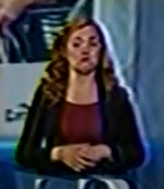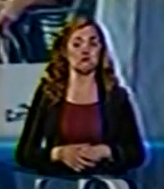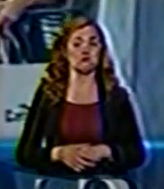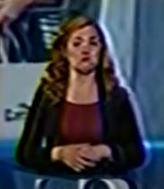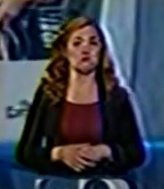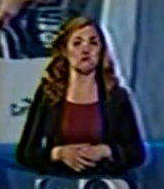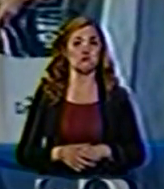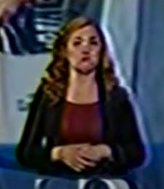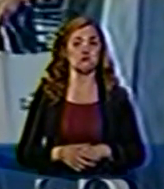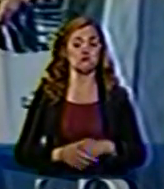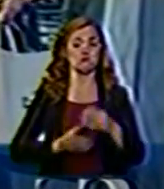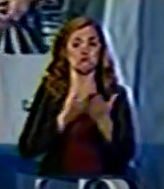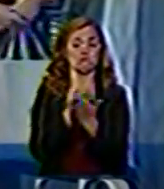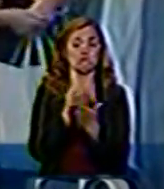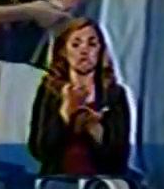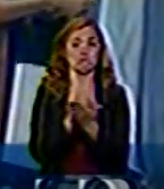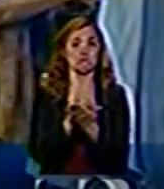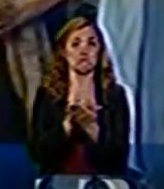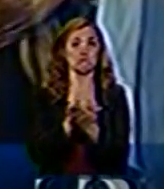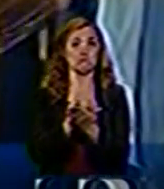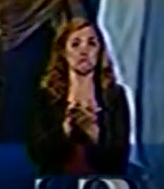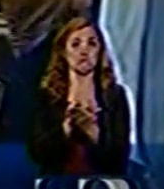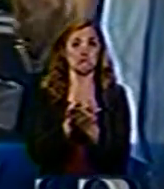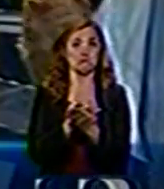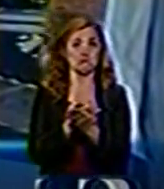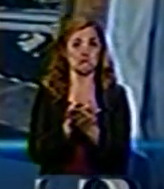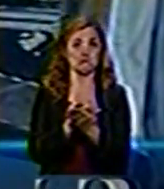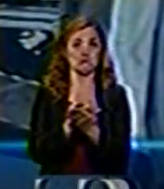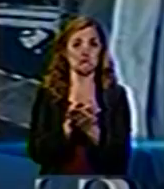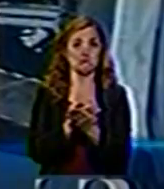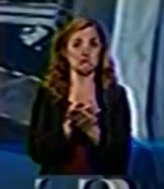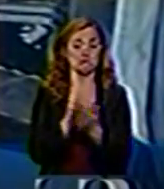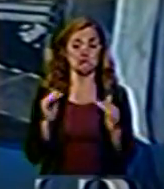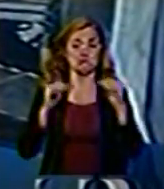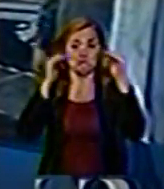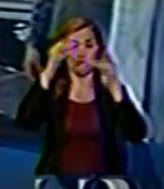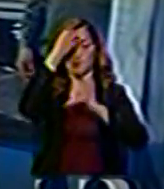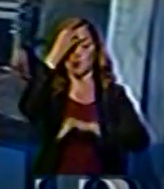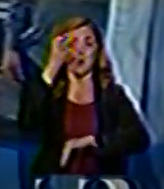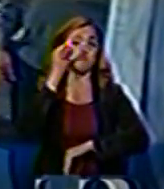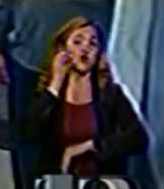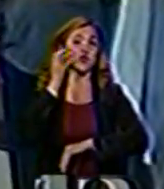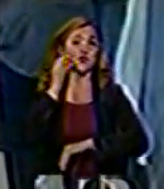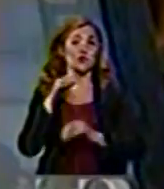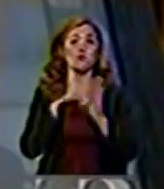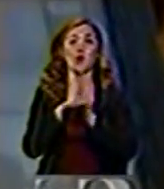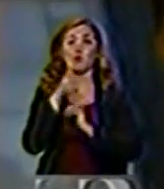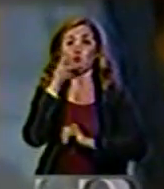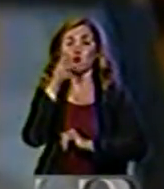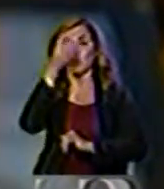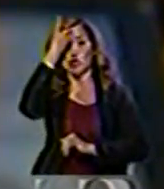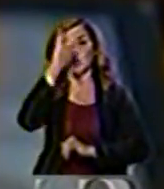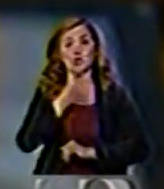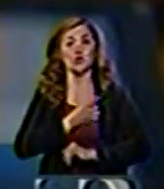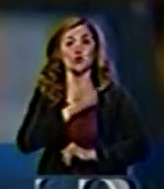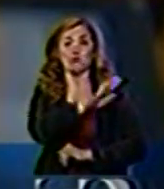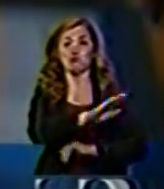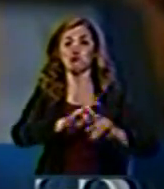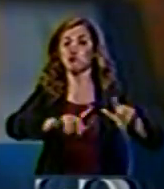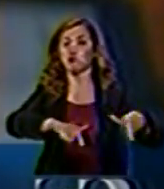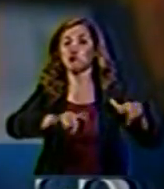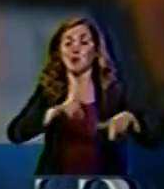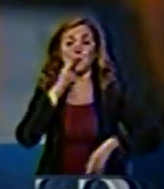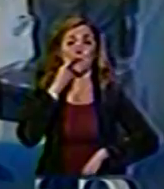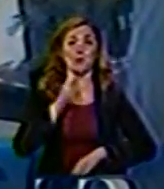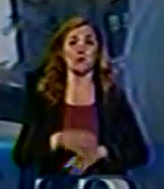de trayectoria intachable, un académico, un catedrático y que tiene mucha experiencia desde la banca pública. Páez asegura que no descarta poner